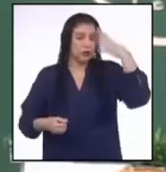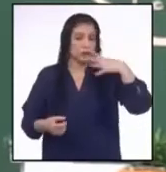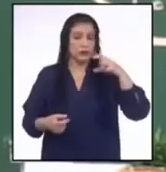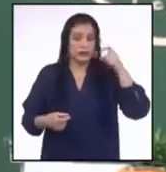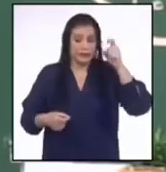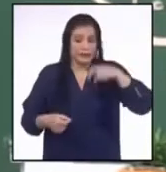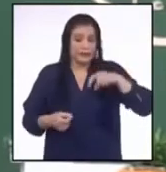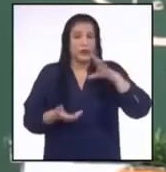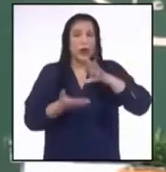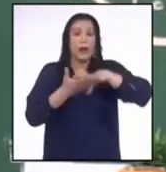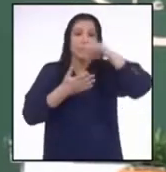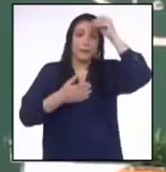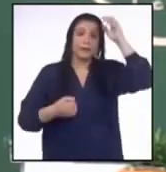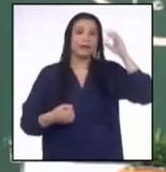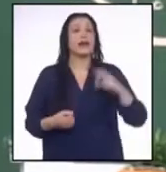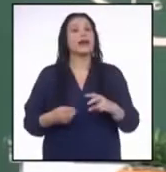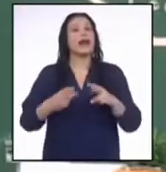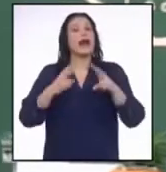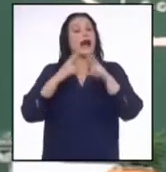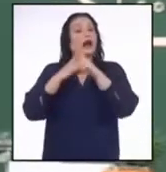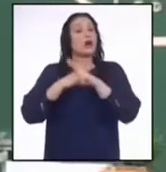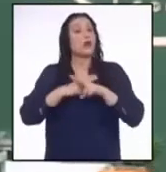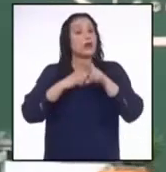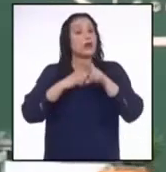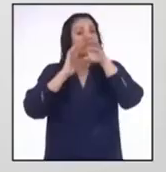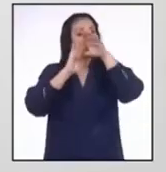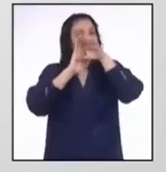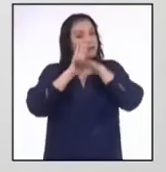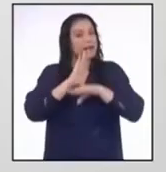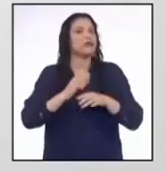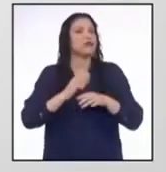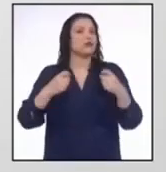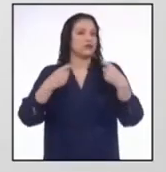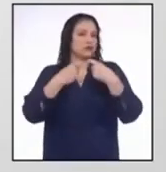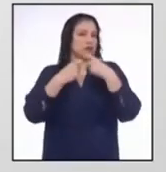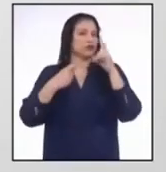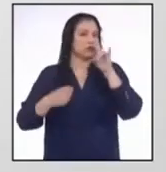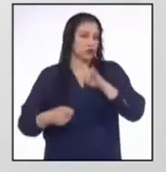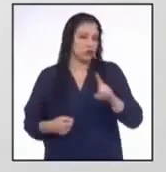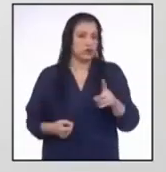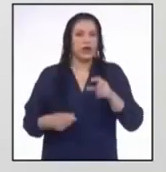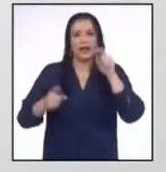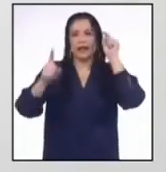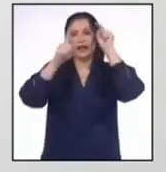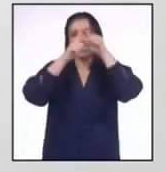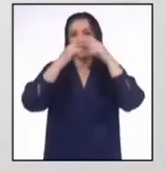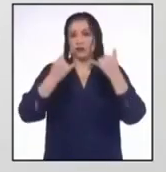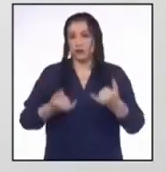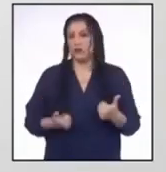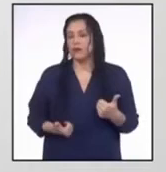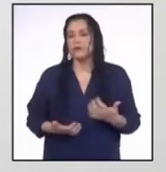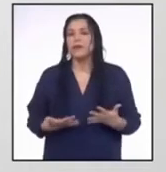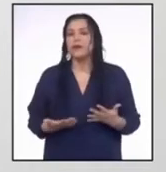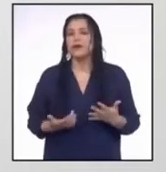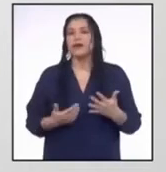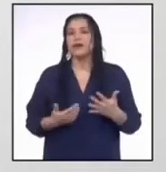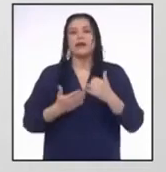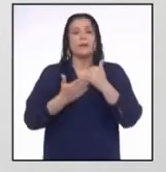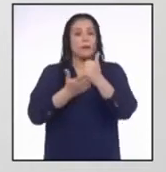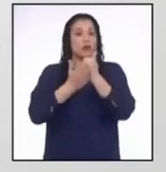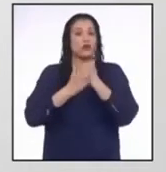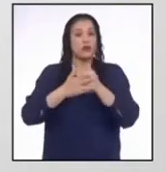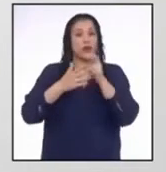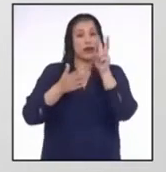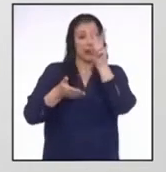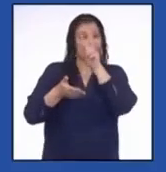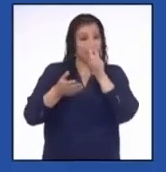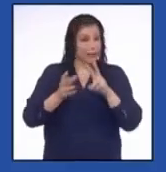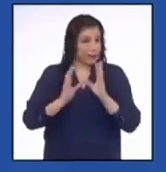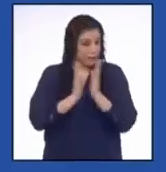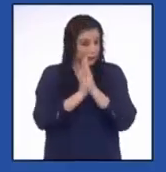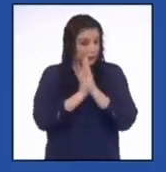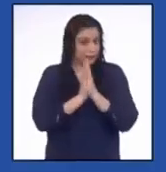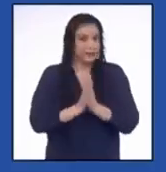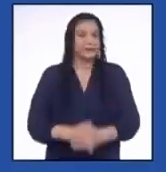Necesito aprender a ahorrar energía eléctrica, pero ya. Tu reto de hoy es... ¿Me ayudan a leer, por